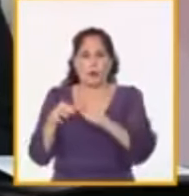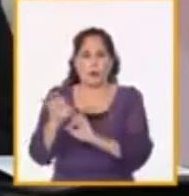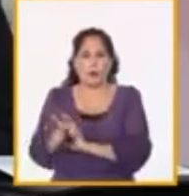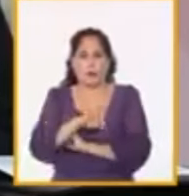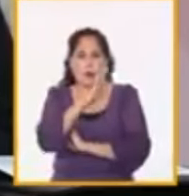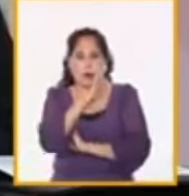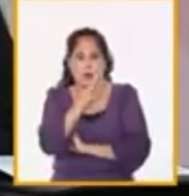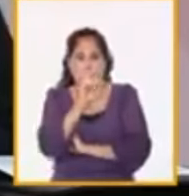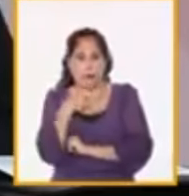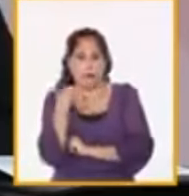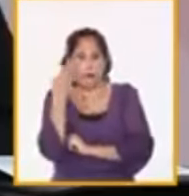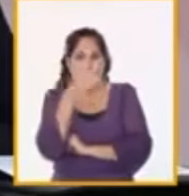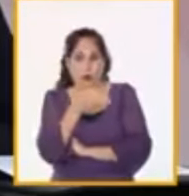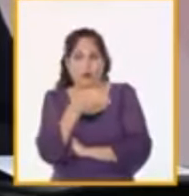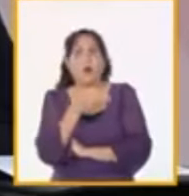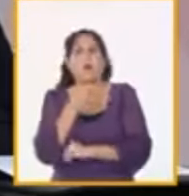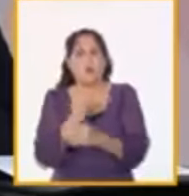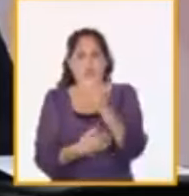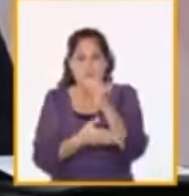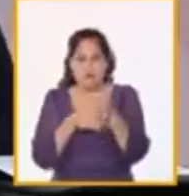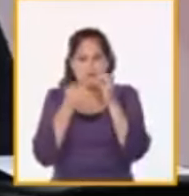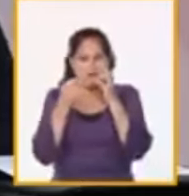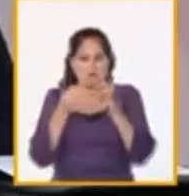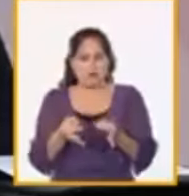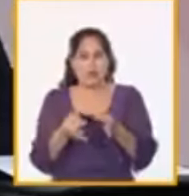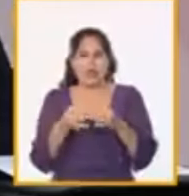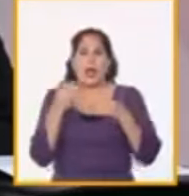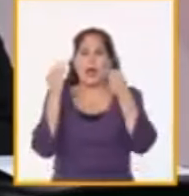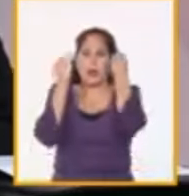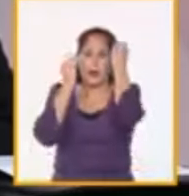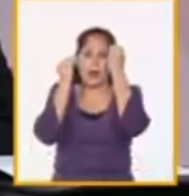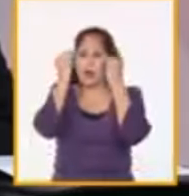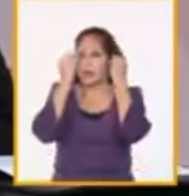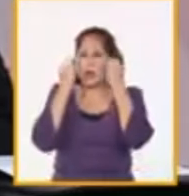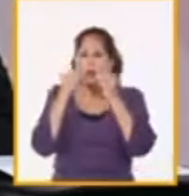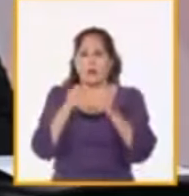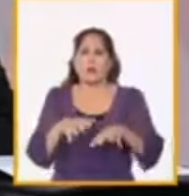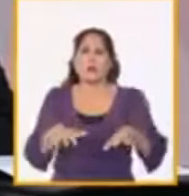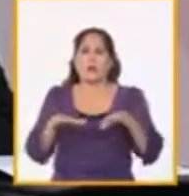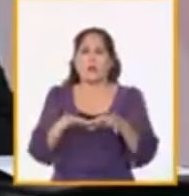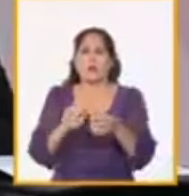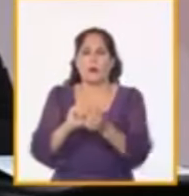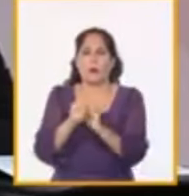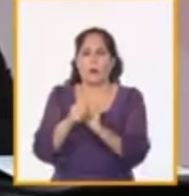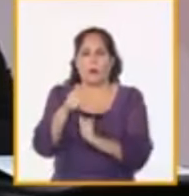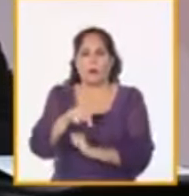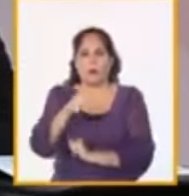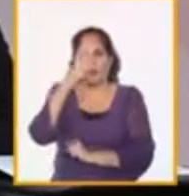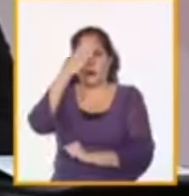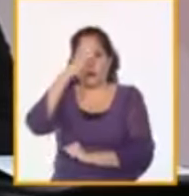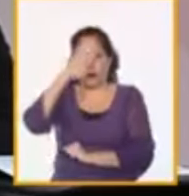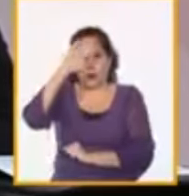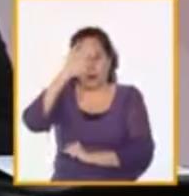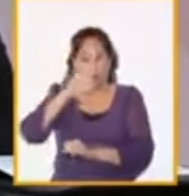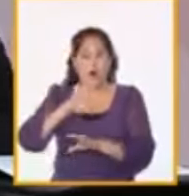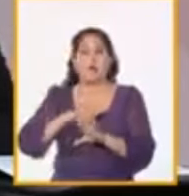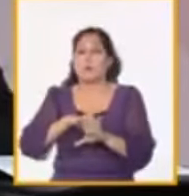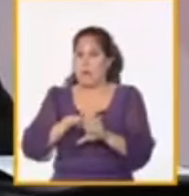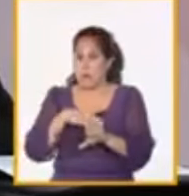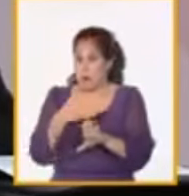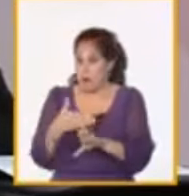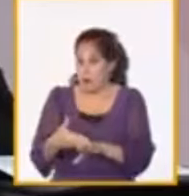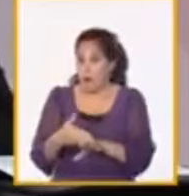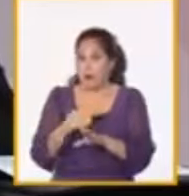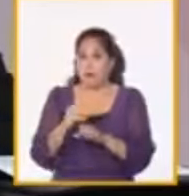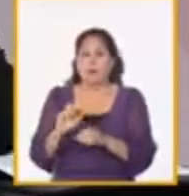analizaron con sinceridad, con profundidad, cuáles son los desafíos que tiene el deporte cubano después de París y de cara a Los